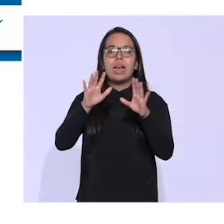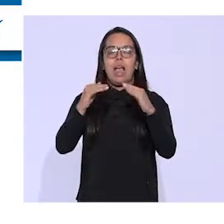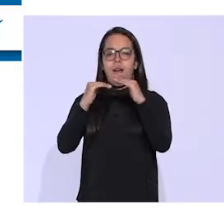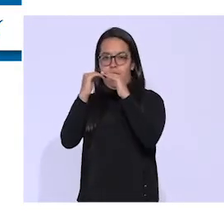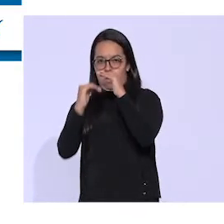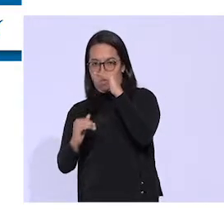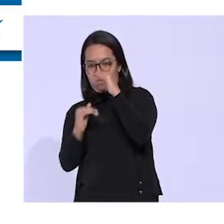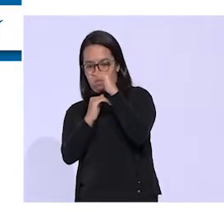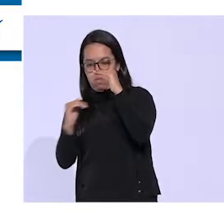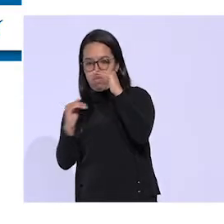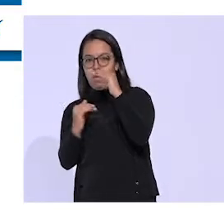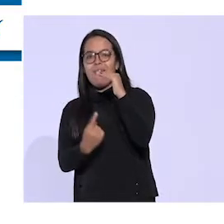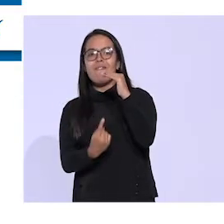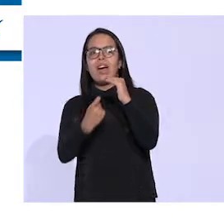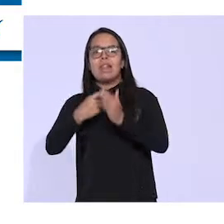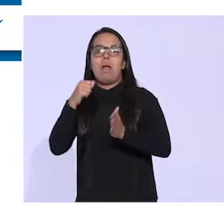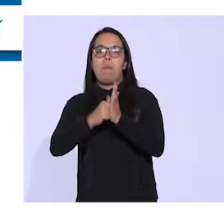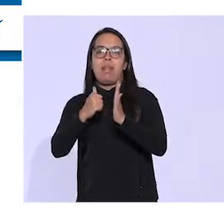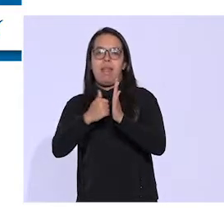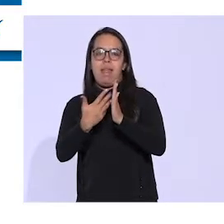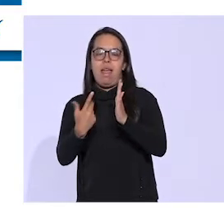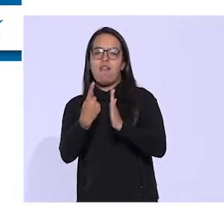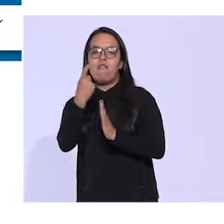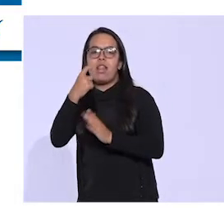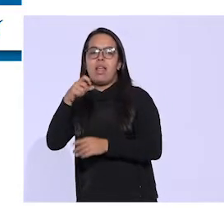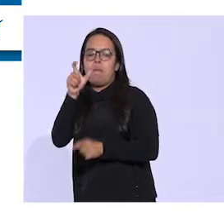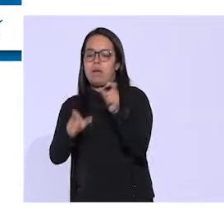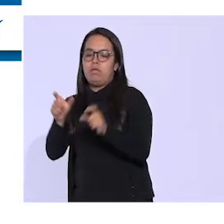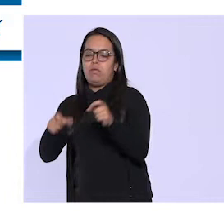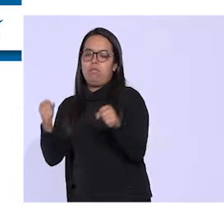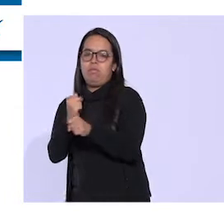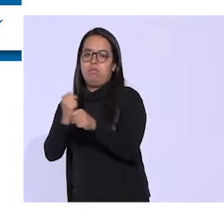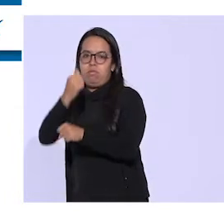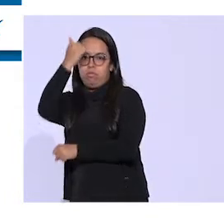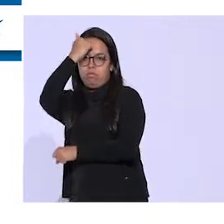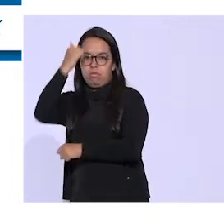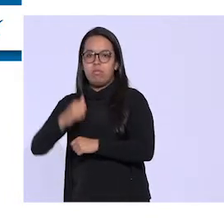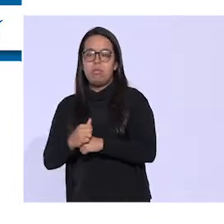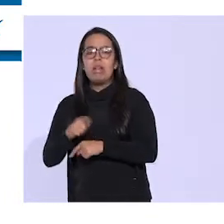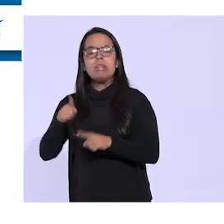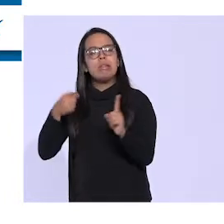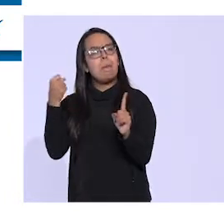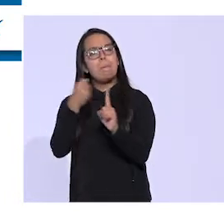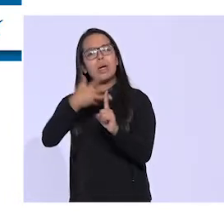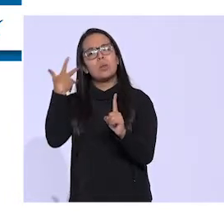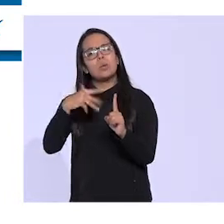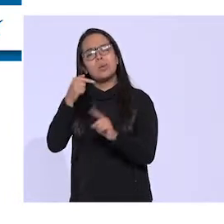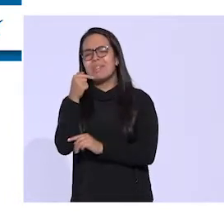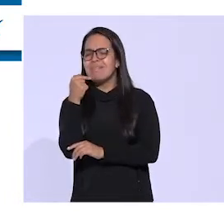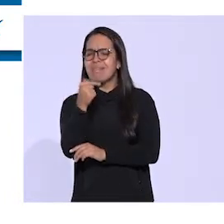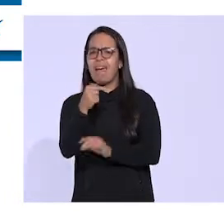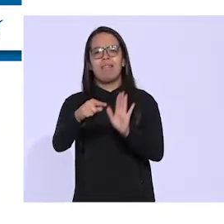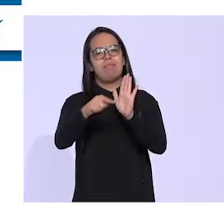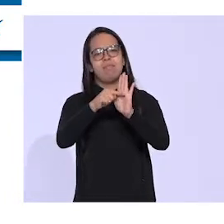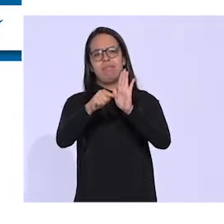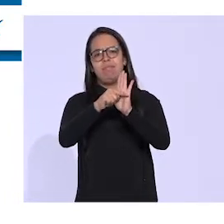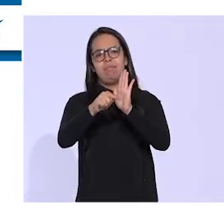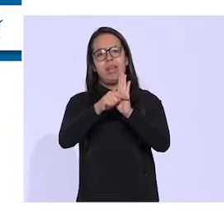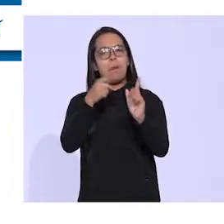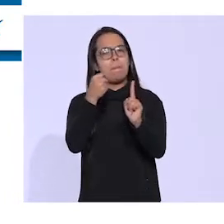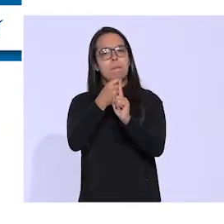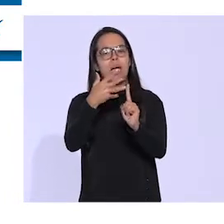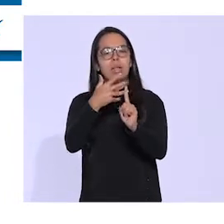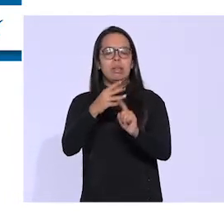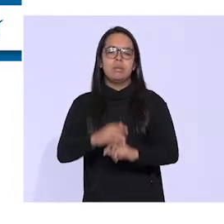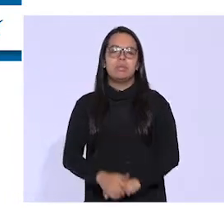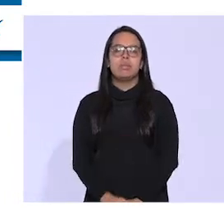abajo, que son la falta de material educativo y la falta de personal. Siempre impactan negativamente. En algunos casos, además,